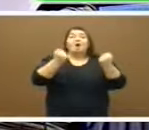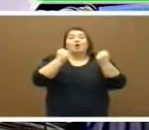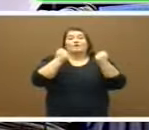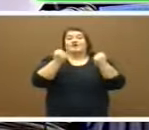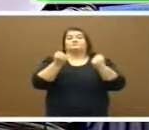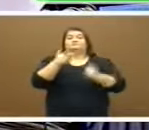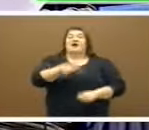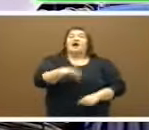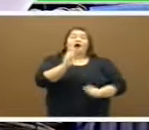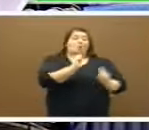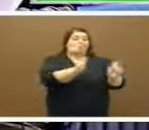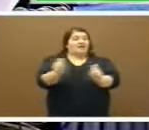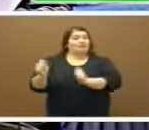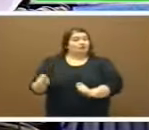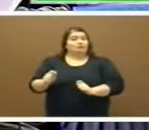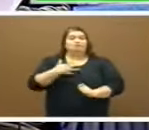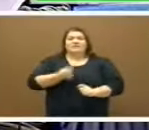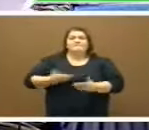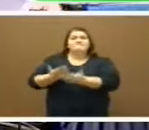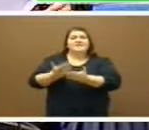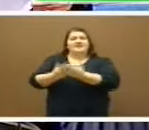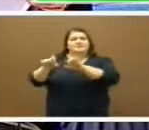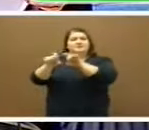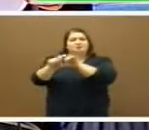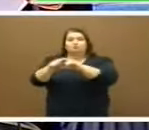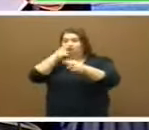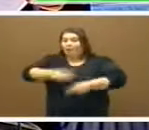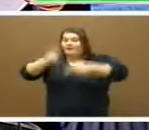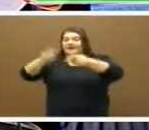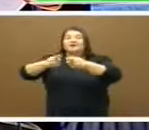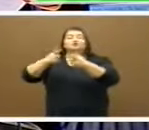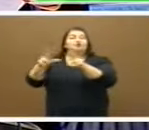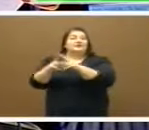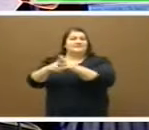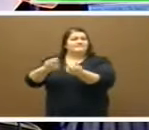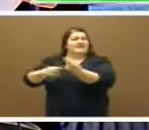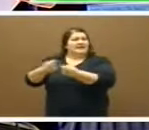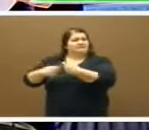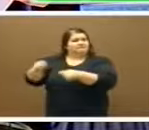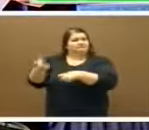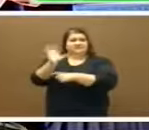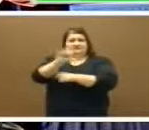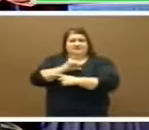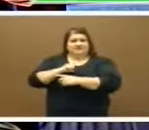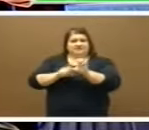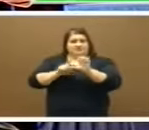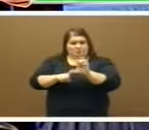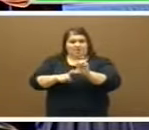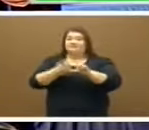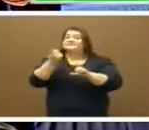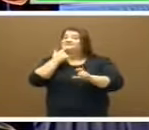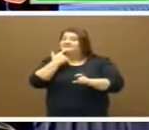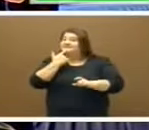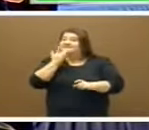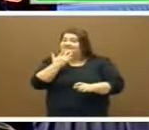autonómico podrá realizar encargos con empresas públicas y sociedades mercantiles de la comunidad autónoma de Extremadura, cuyo capital